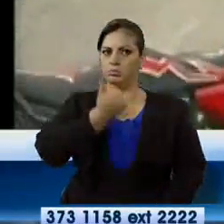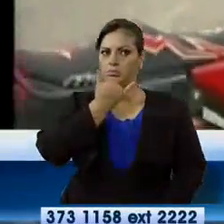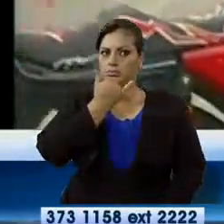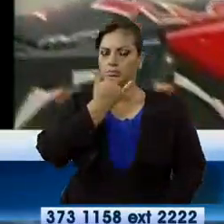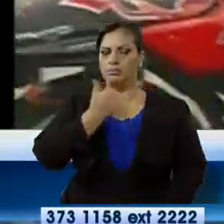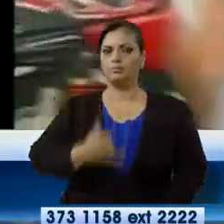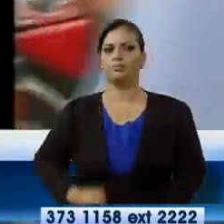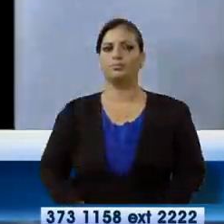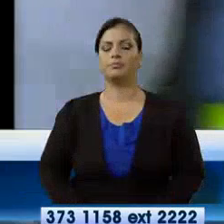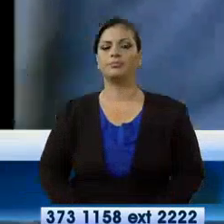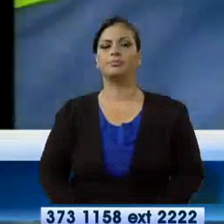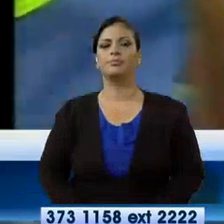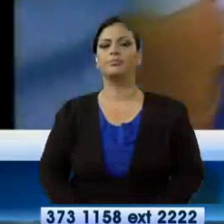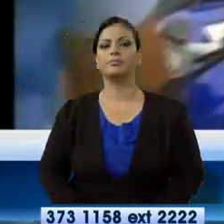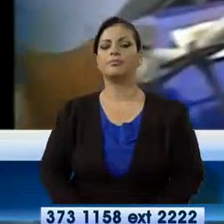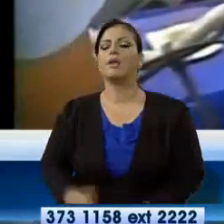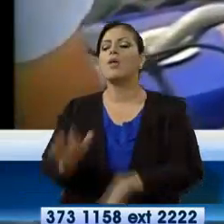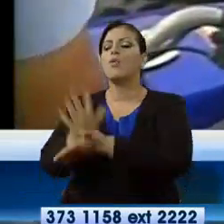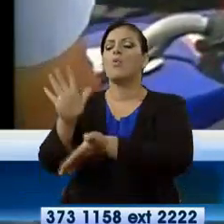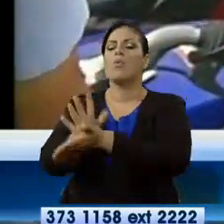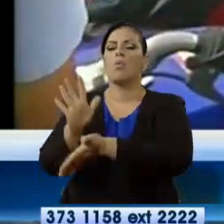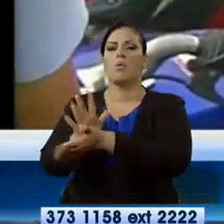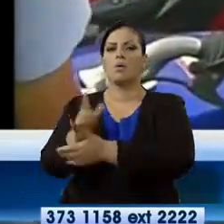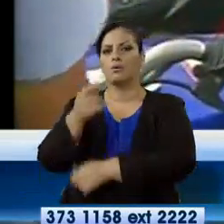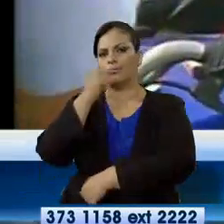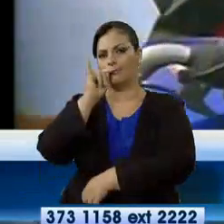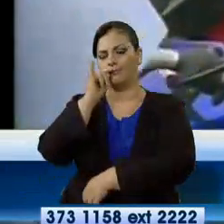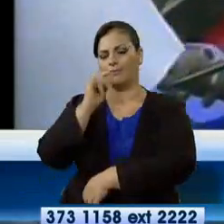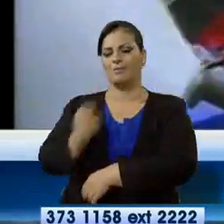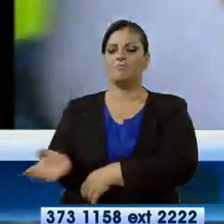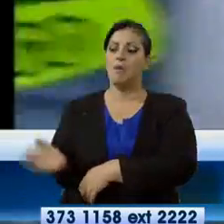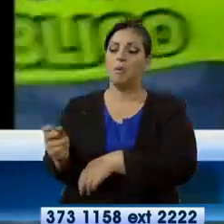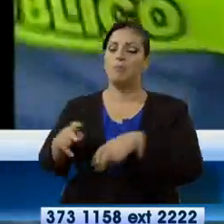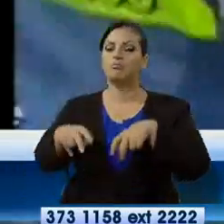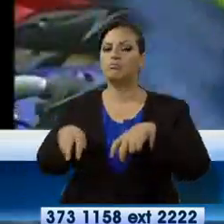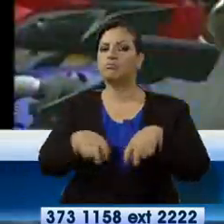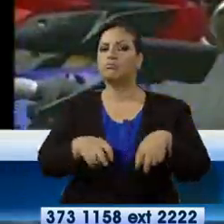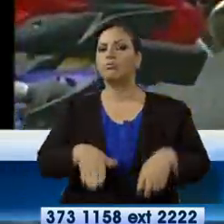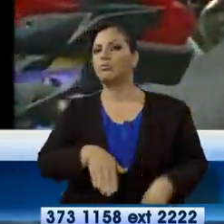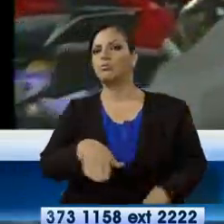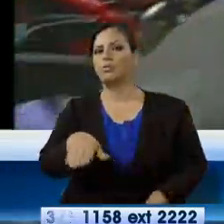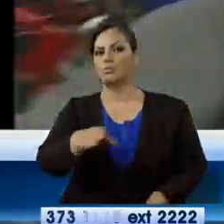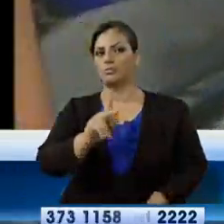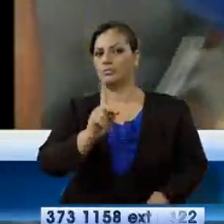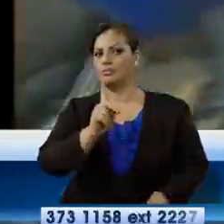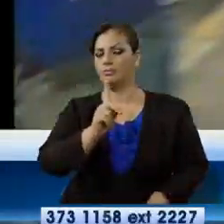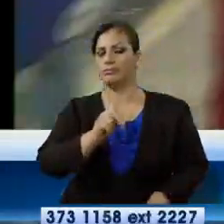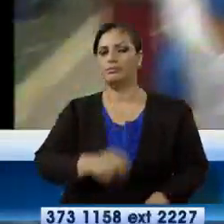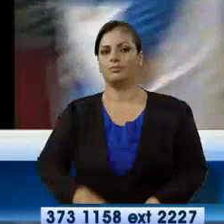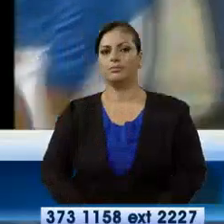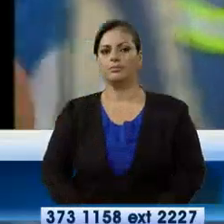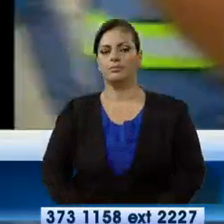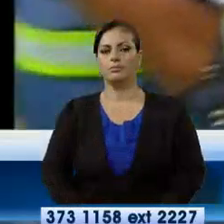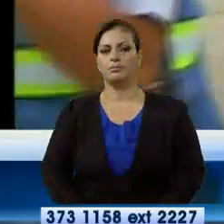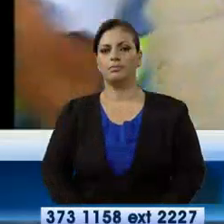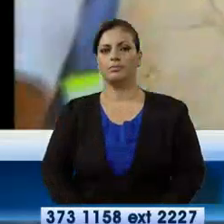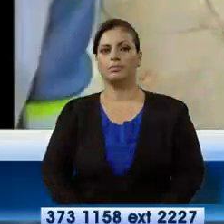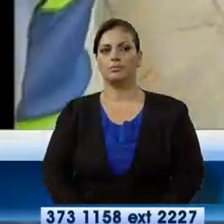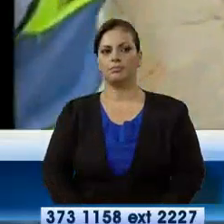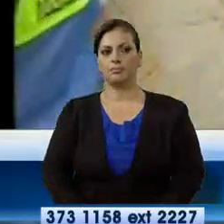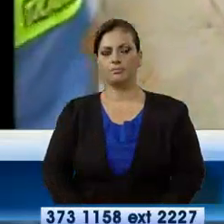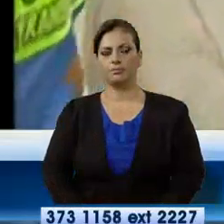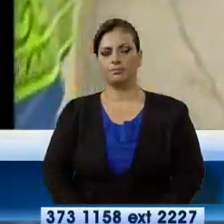la matrícula, sacar el ticket de revisión y con esos documentos que nos presenten le devolvemos el vehículo. Y las placas